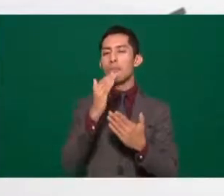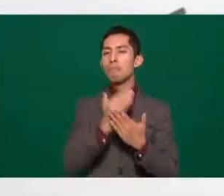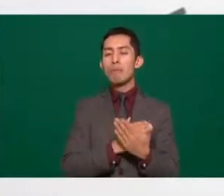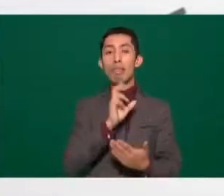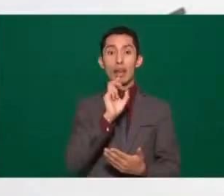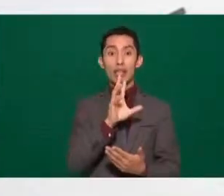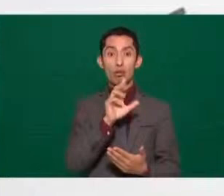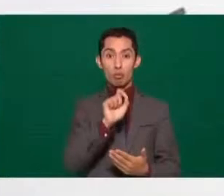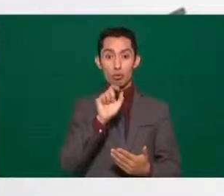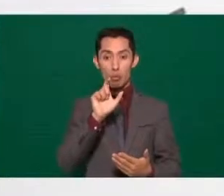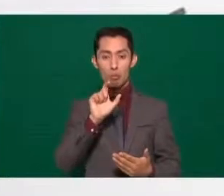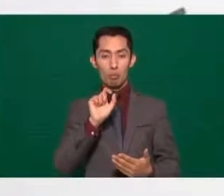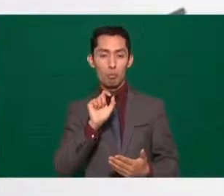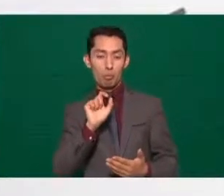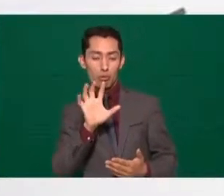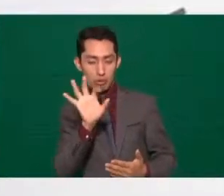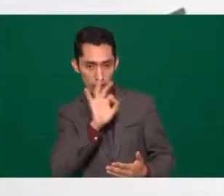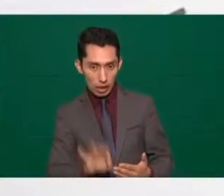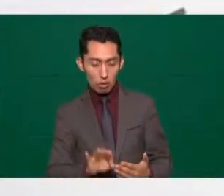35.5% a